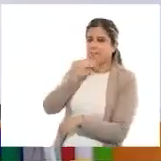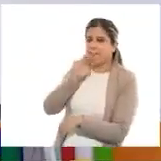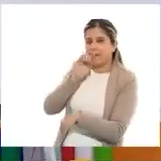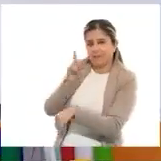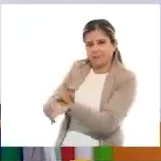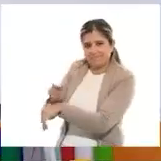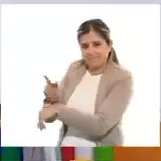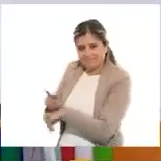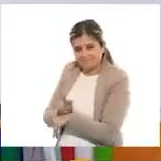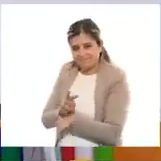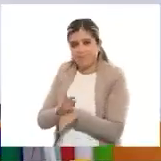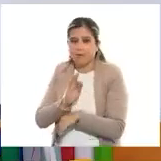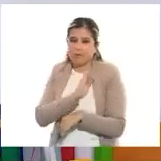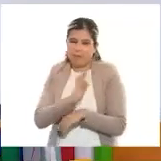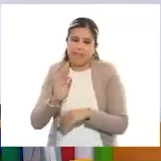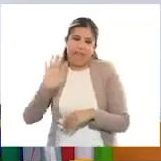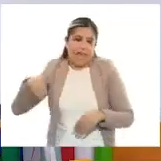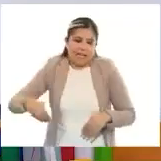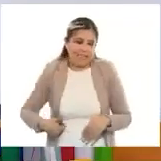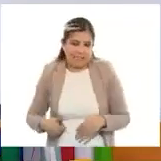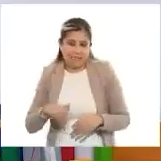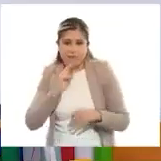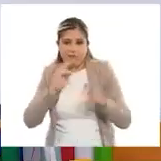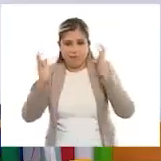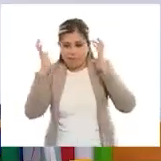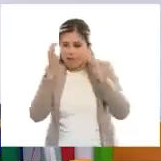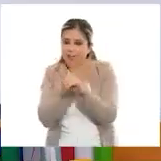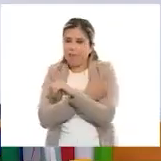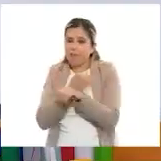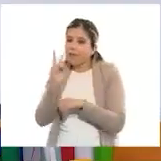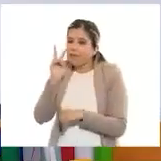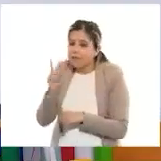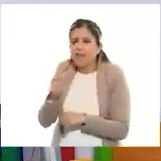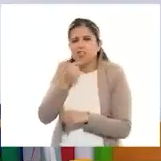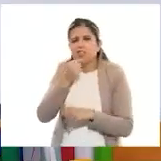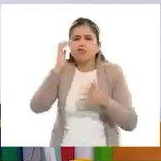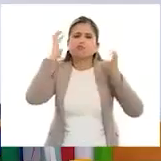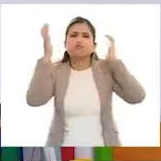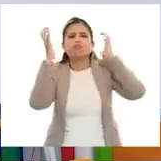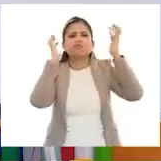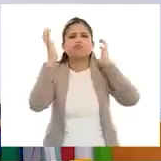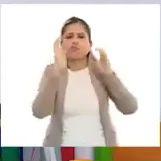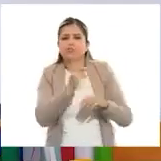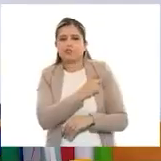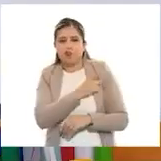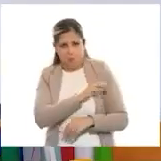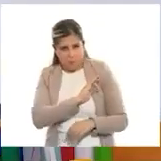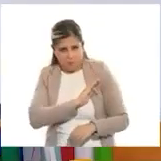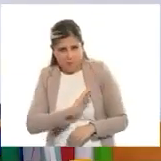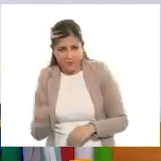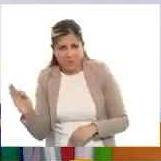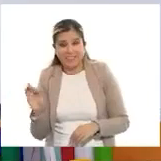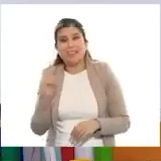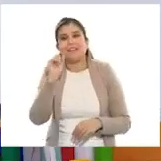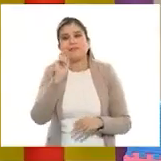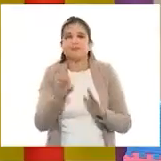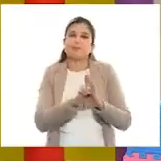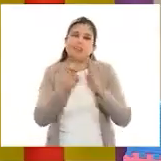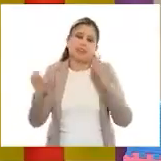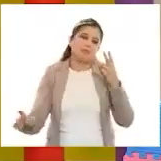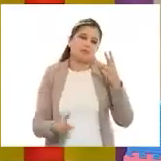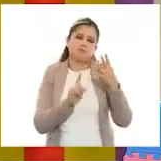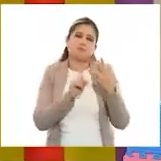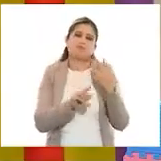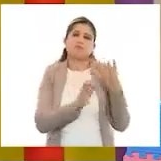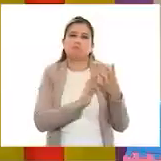familia. Porque puede haber un accidente, ¿verdad? Sin embargo, ya se pueden hacer cargo de su propia higiene personal. También, por ejemplo, puede